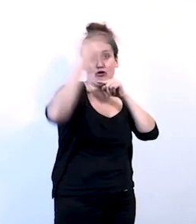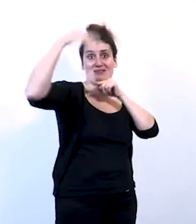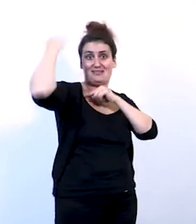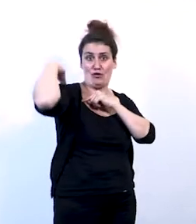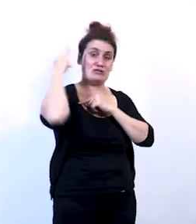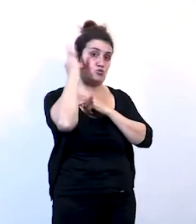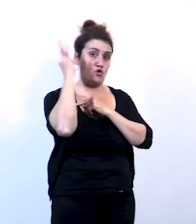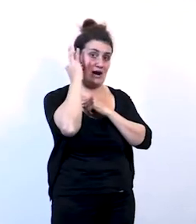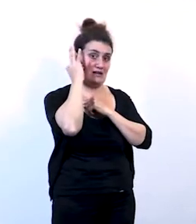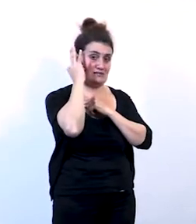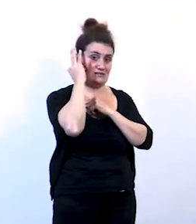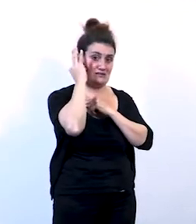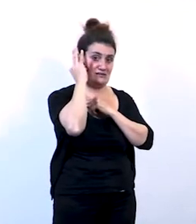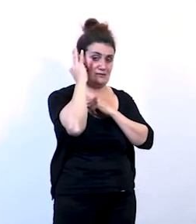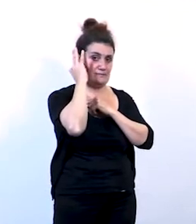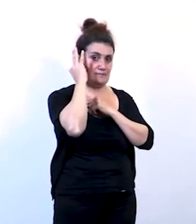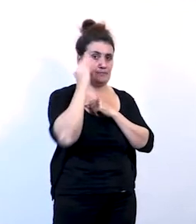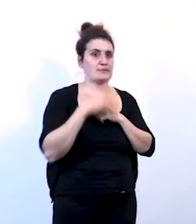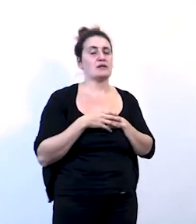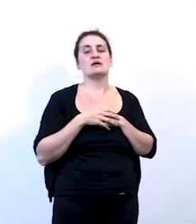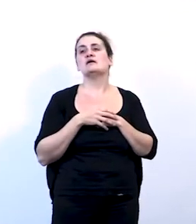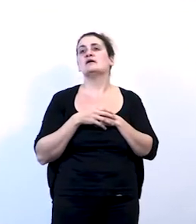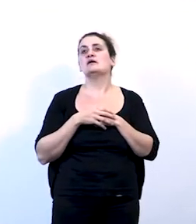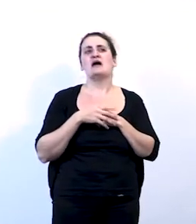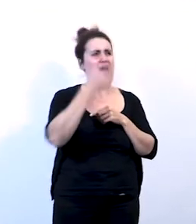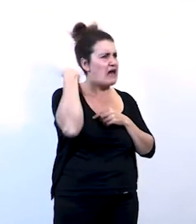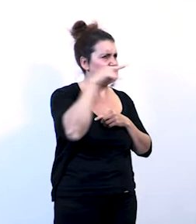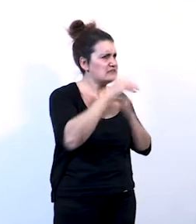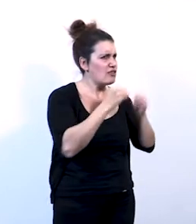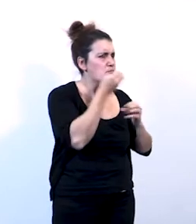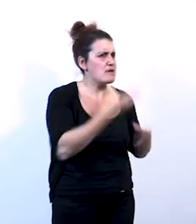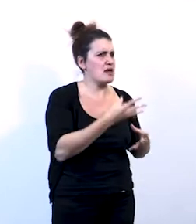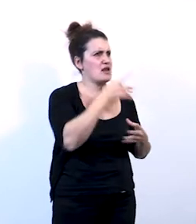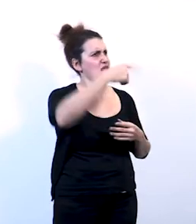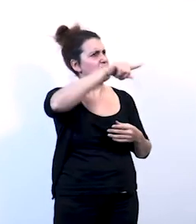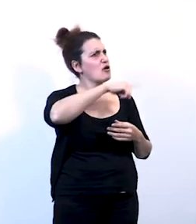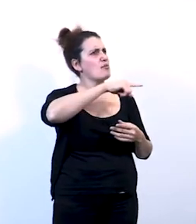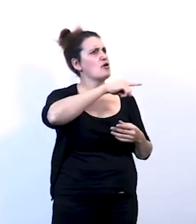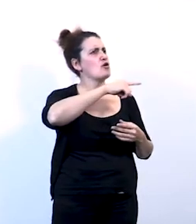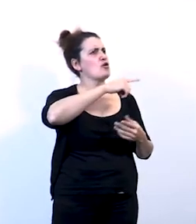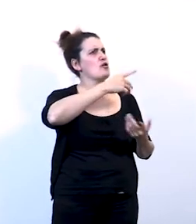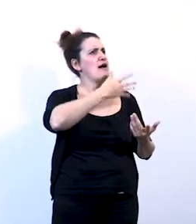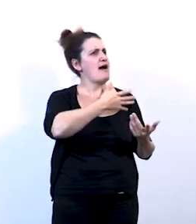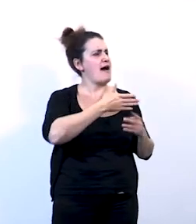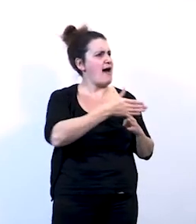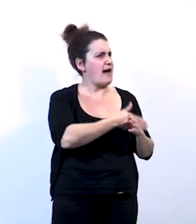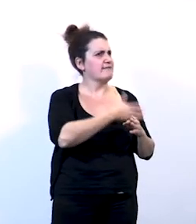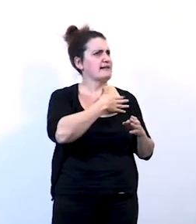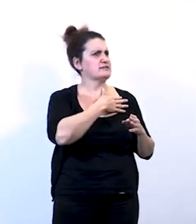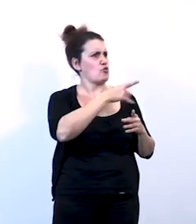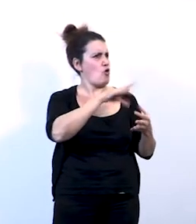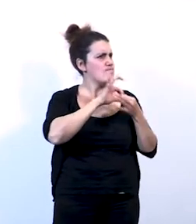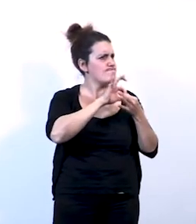no lo hicieron muy bien. Y ustedes estaban más, tenían más negociaciones con el